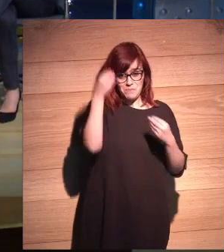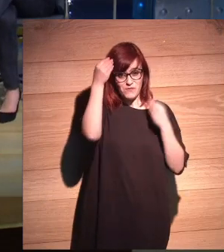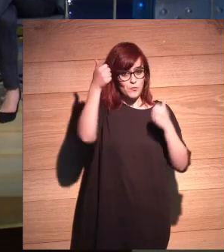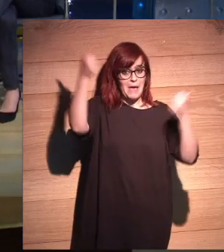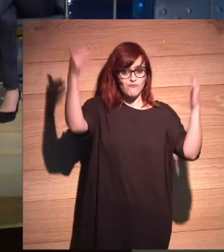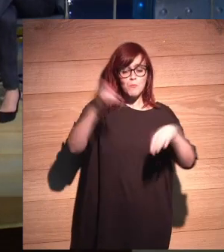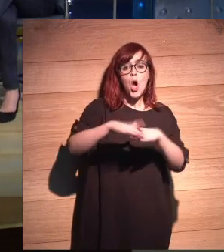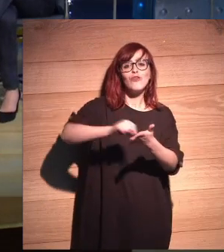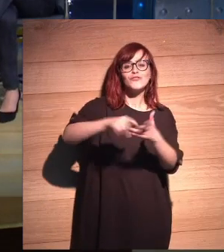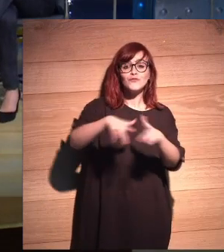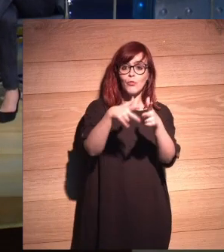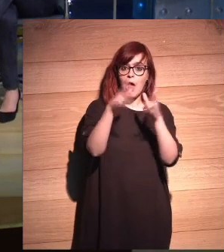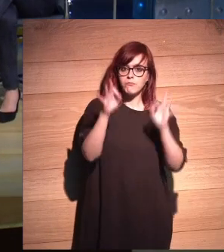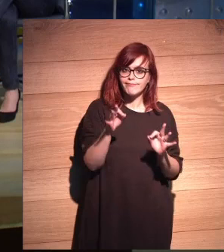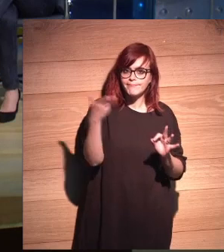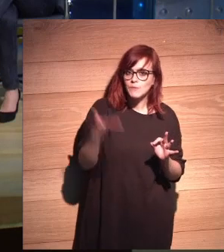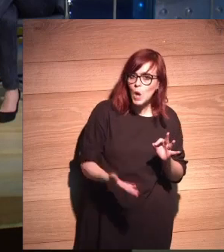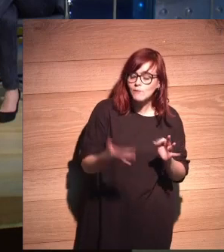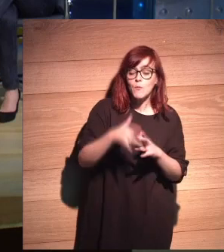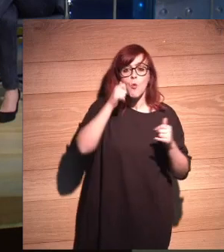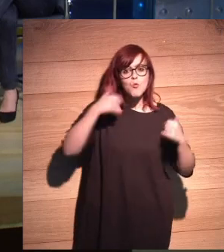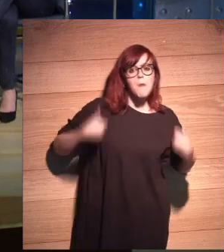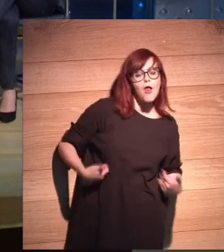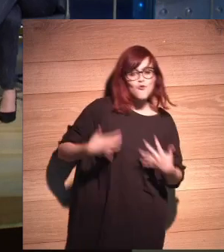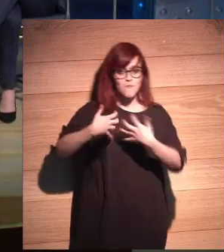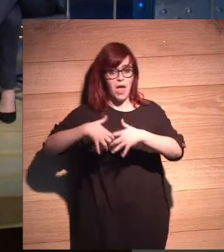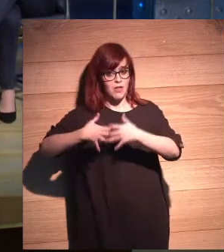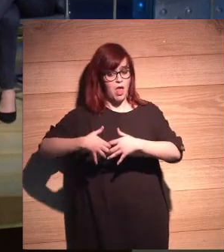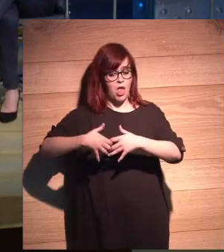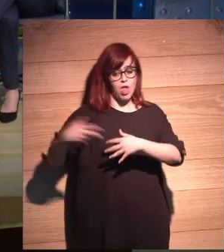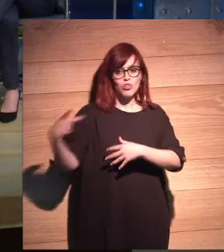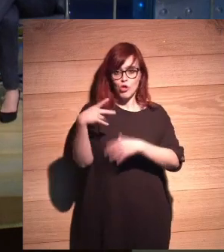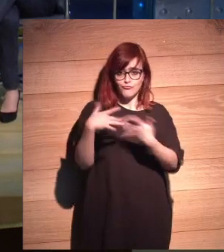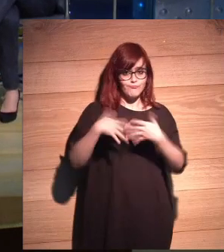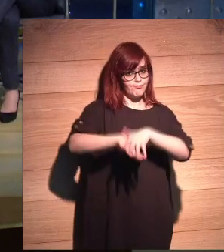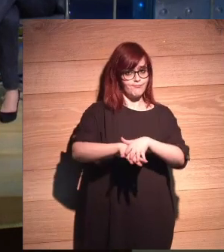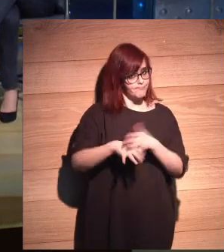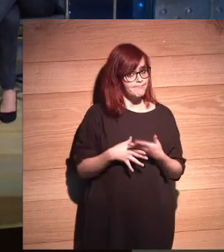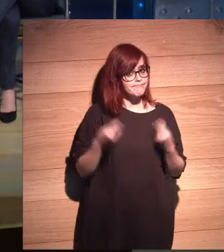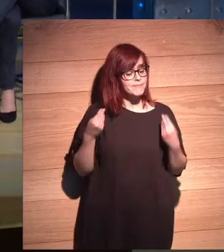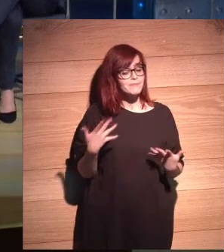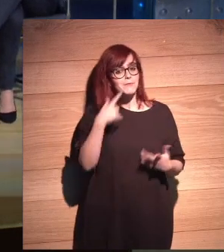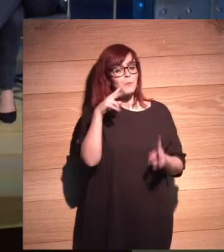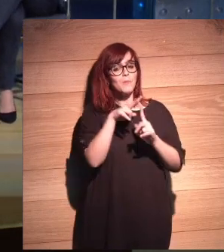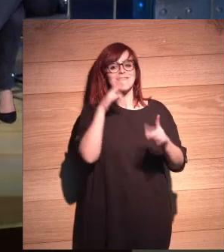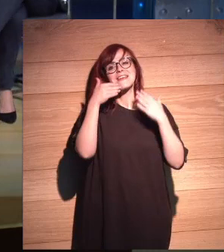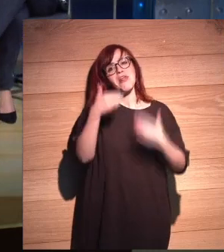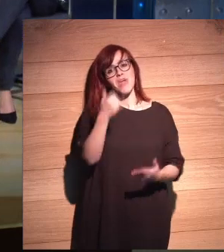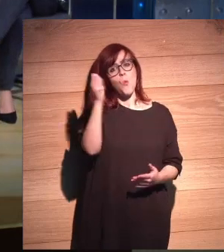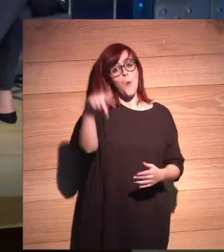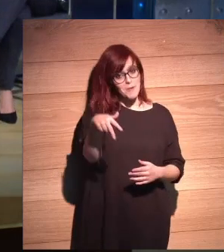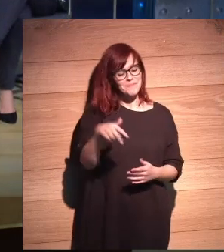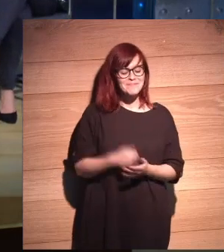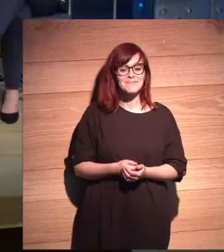hablar de un contrato social en el que los humanos y las máquinas convergen. ¿Cómo lo ves? Gracias, Juan.